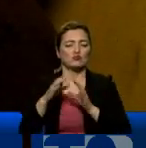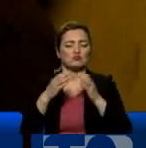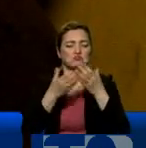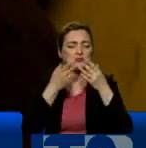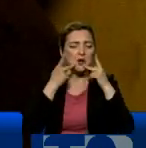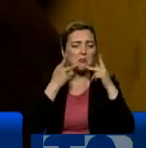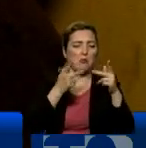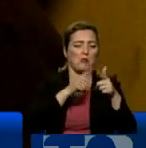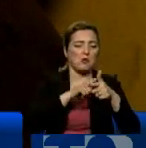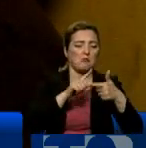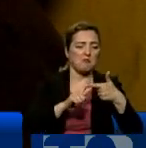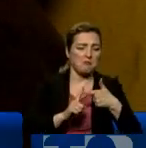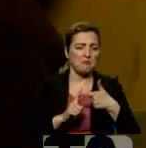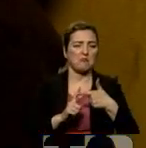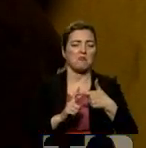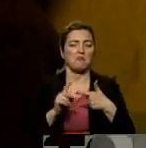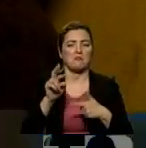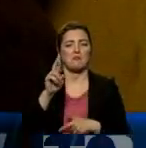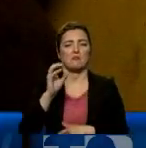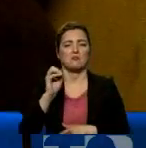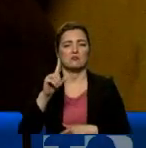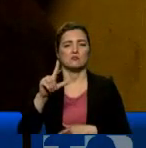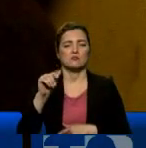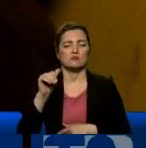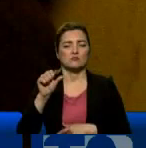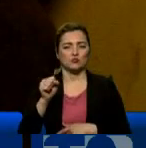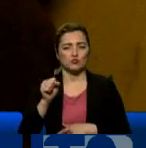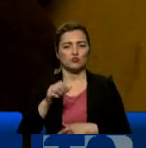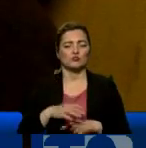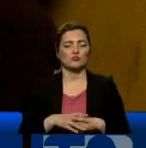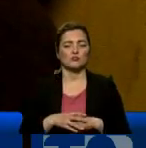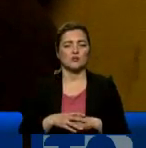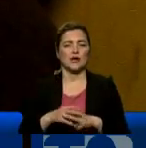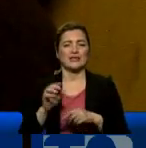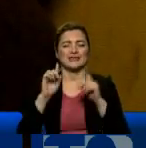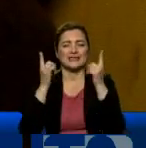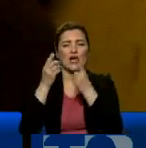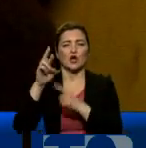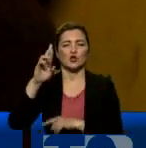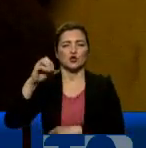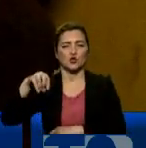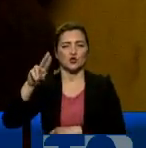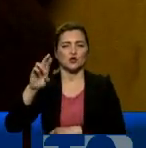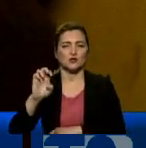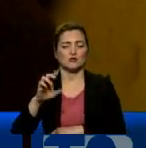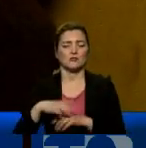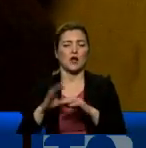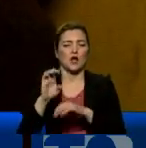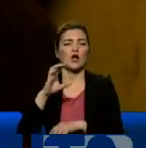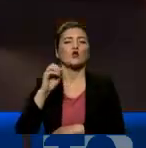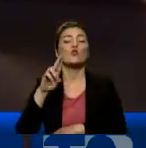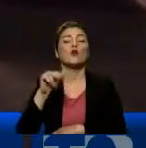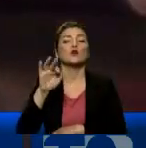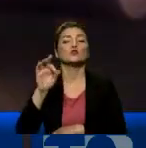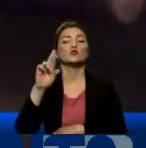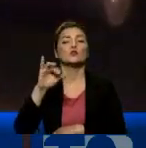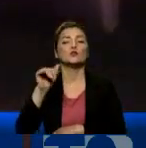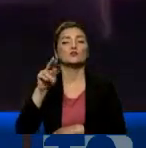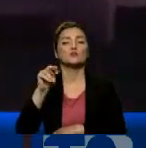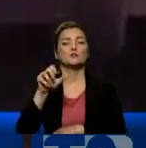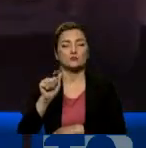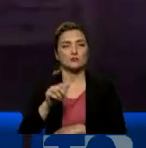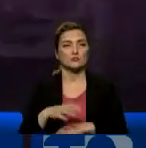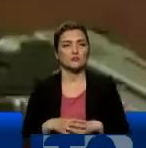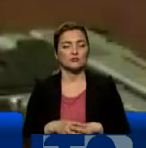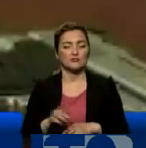del Pueblo, la Rol 2, San Roque, en la Ecuatoriana. Desde